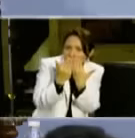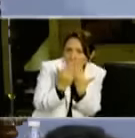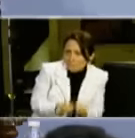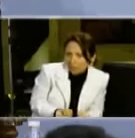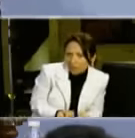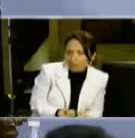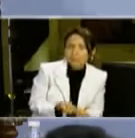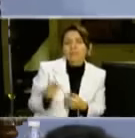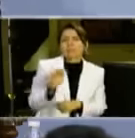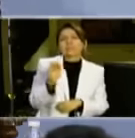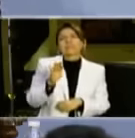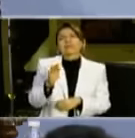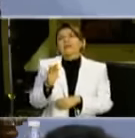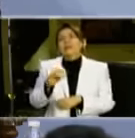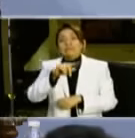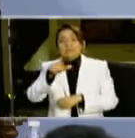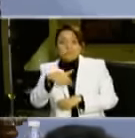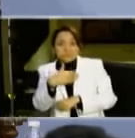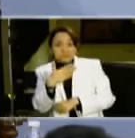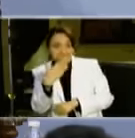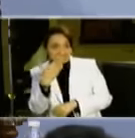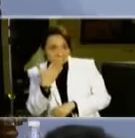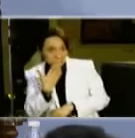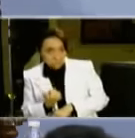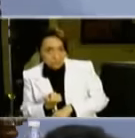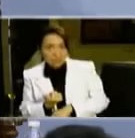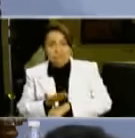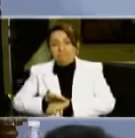sentencia, por ejemplo, del